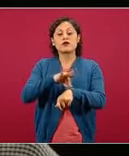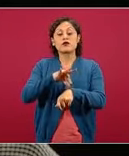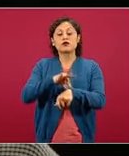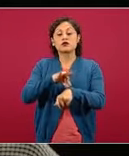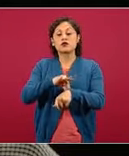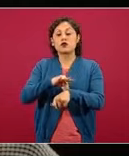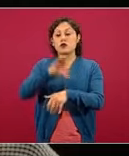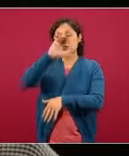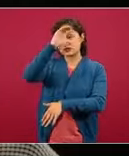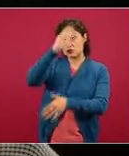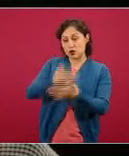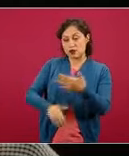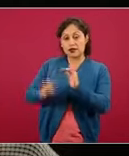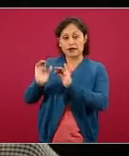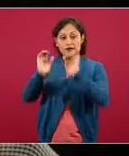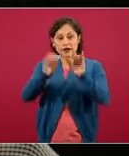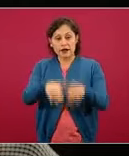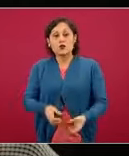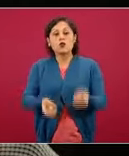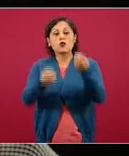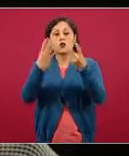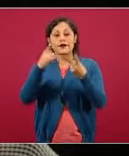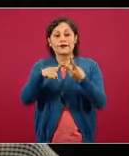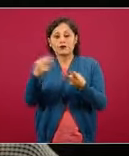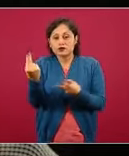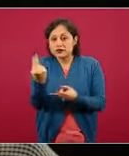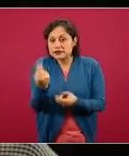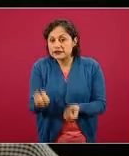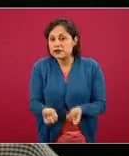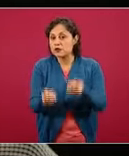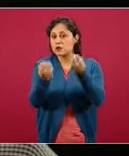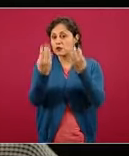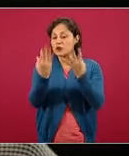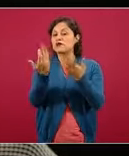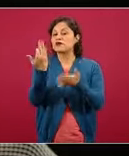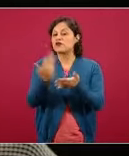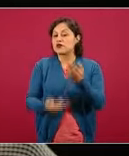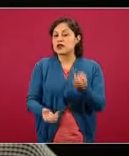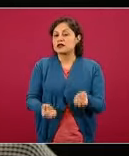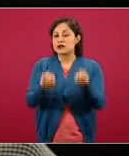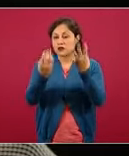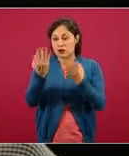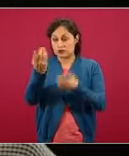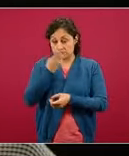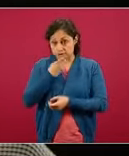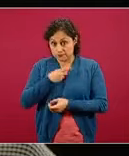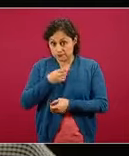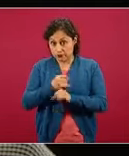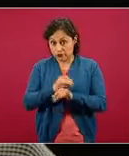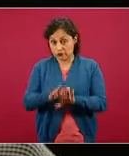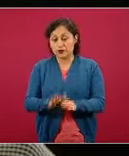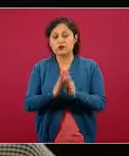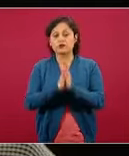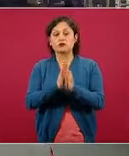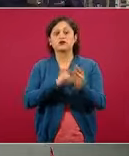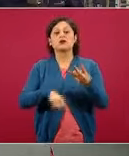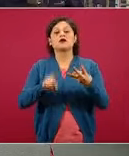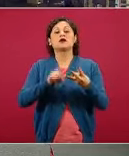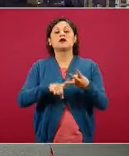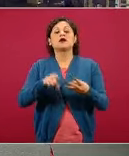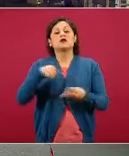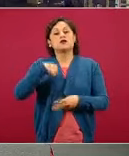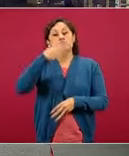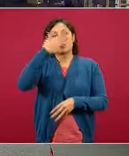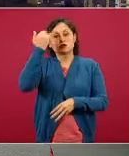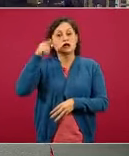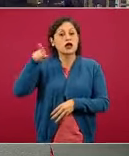de cuántos se necesitan, de cuántos hacen falta, sobre la verificación. Y una última, no sé si con las inundaciones en